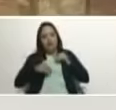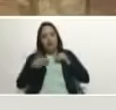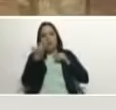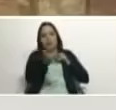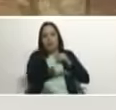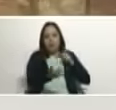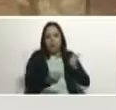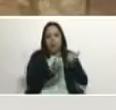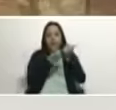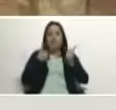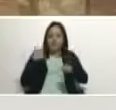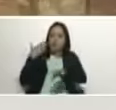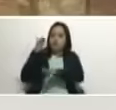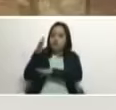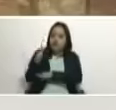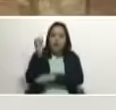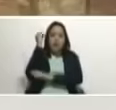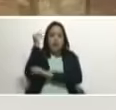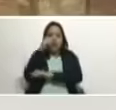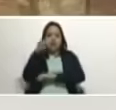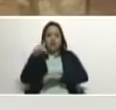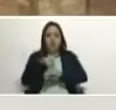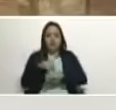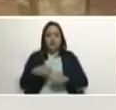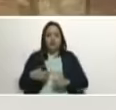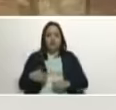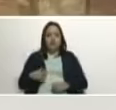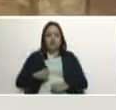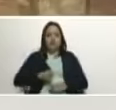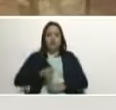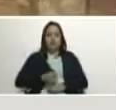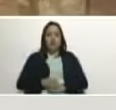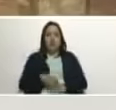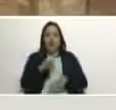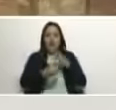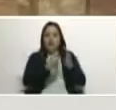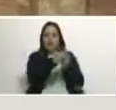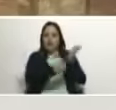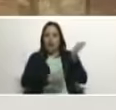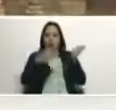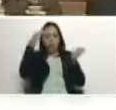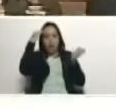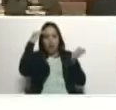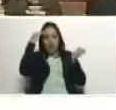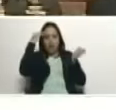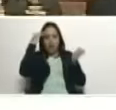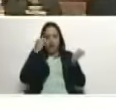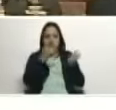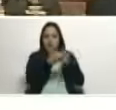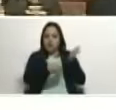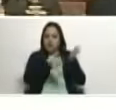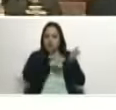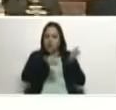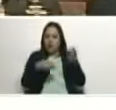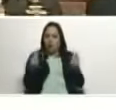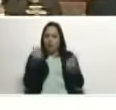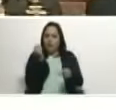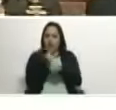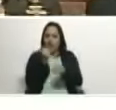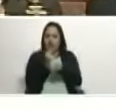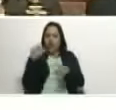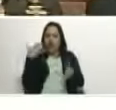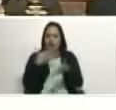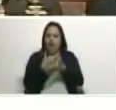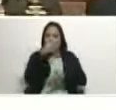Inclusive fue a la Asamblea Nacional a presentar mi memoria y cuenta. Y con